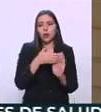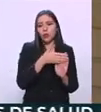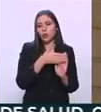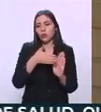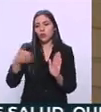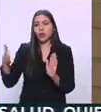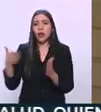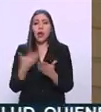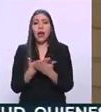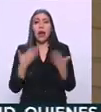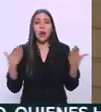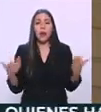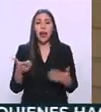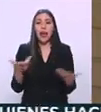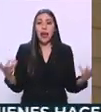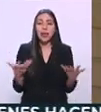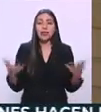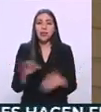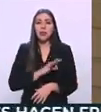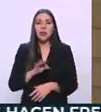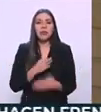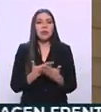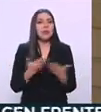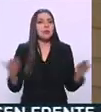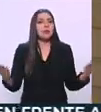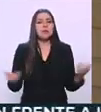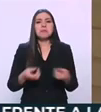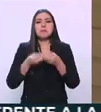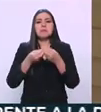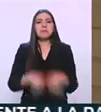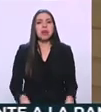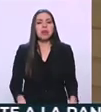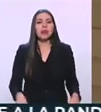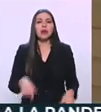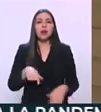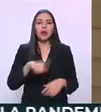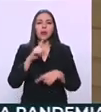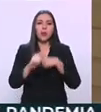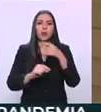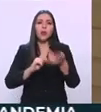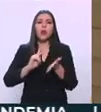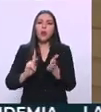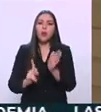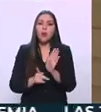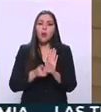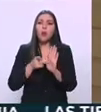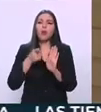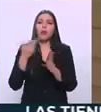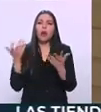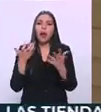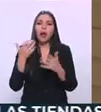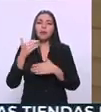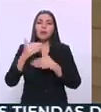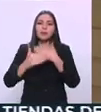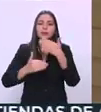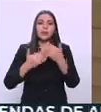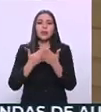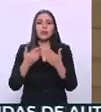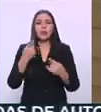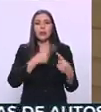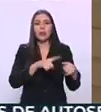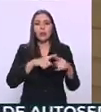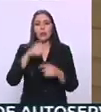perdido por completo esa capacidad. La estamos remontando y tenemos ya visibilizados varios proyectos